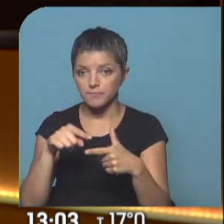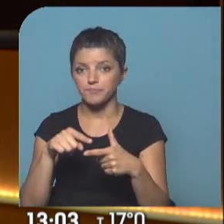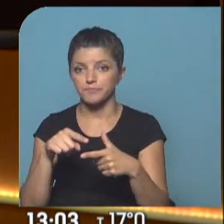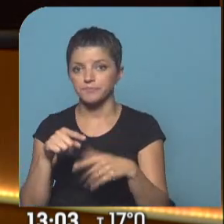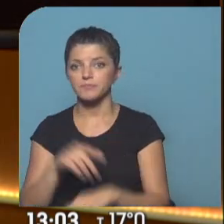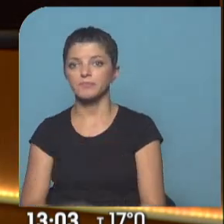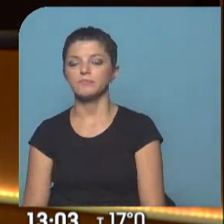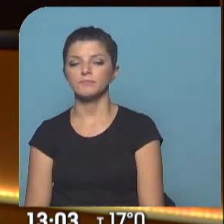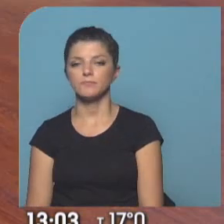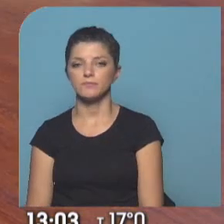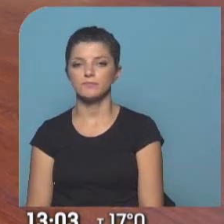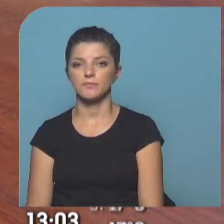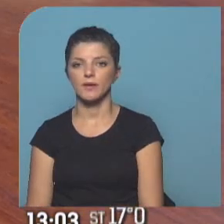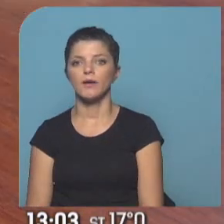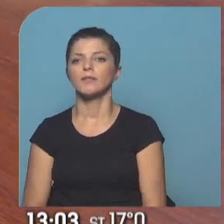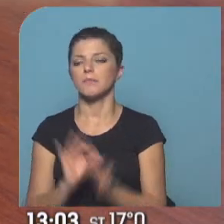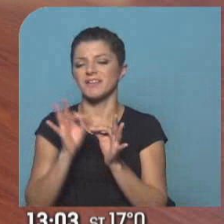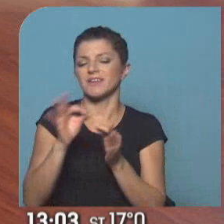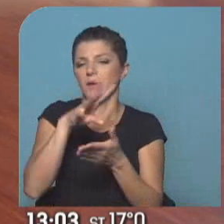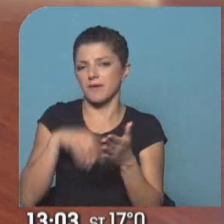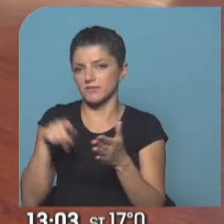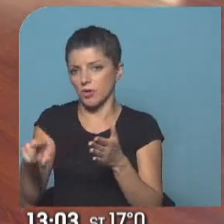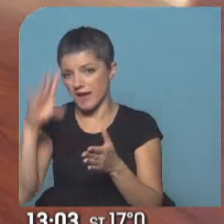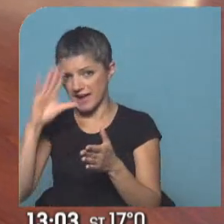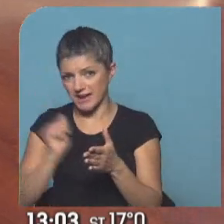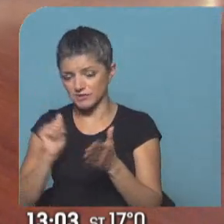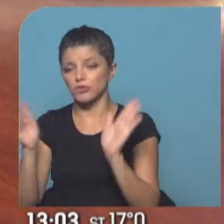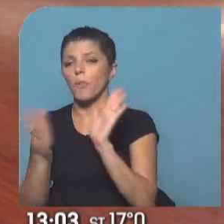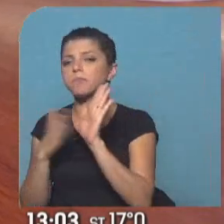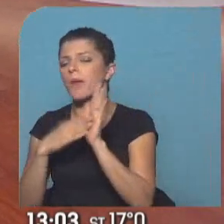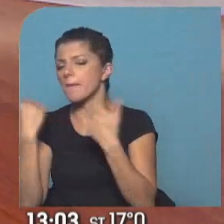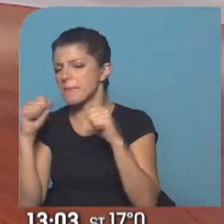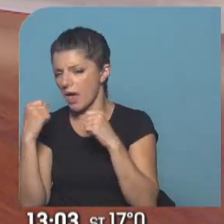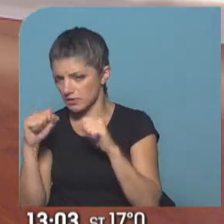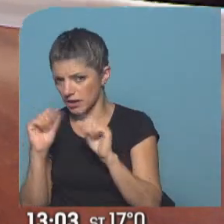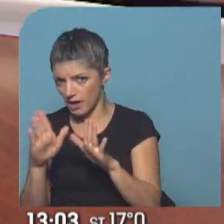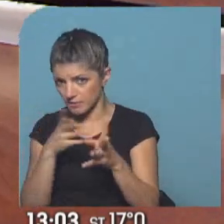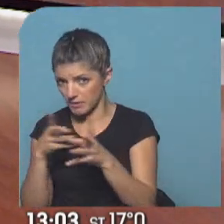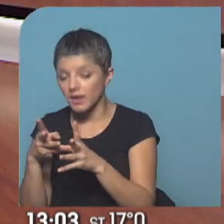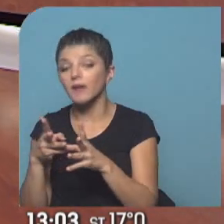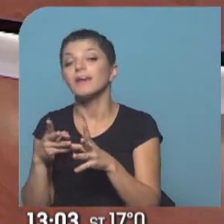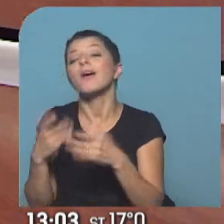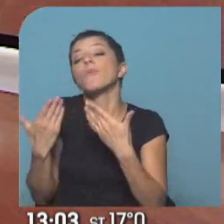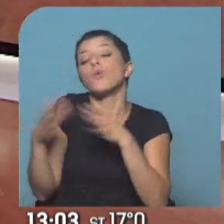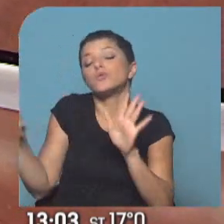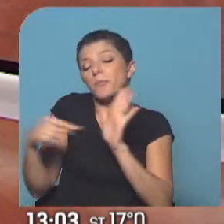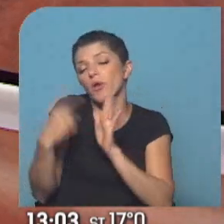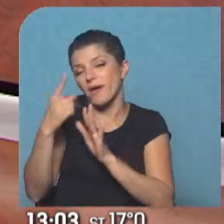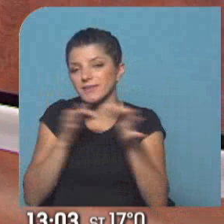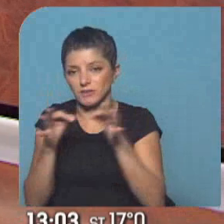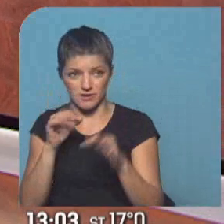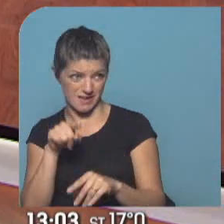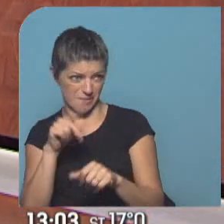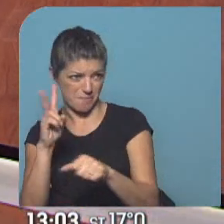prácticas militares cerca de Barcelona, parte del ejército. Son coincidencias, pero bueno, es parte de la estrategia. Lo que se piensa que es para impedir